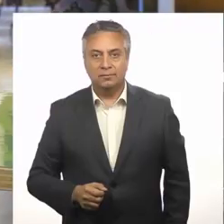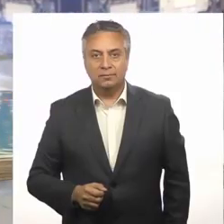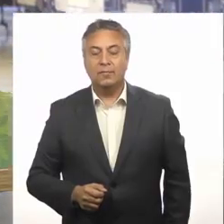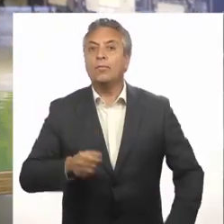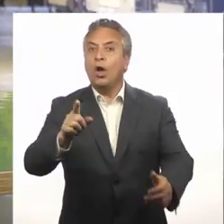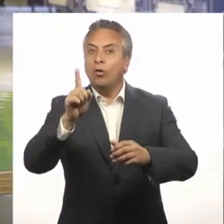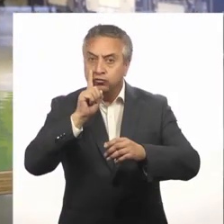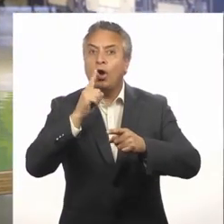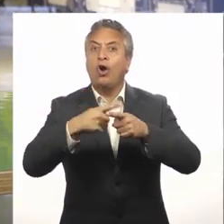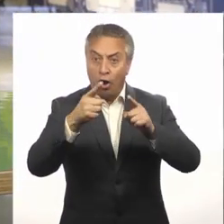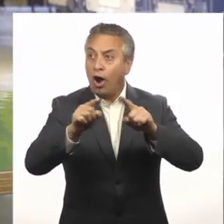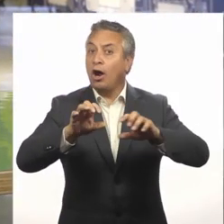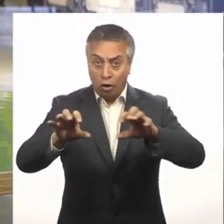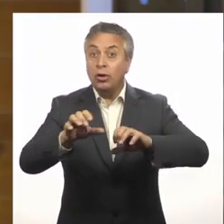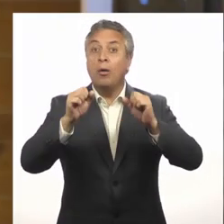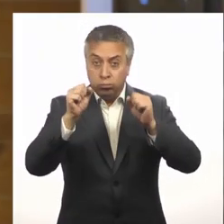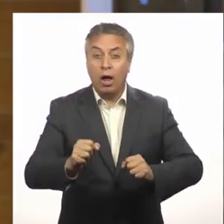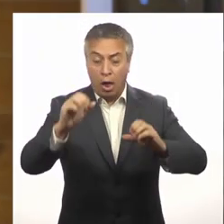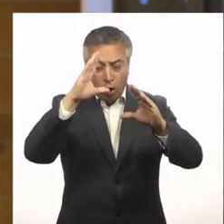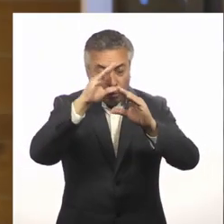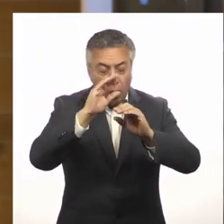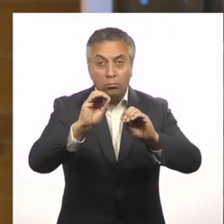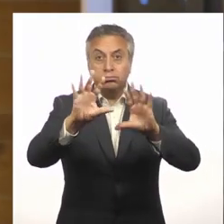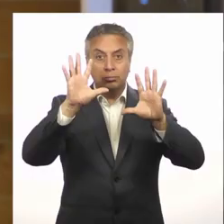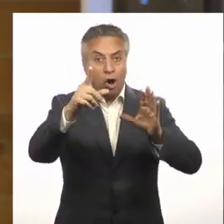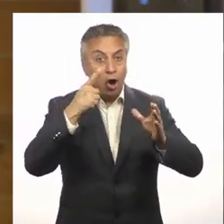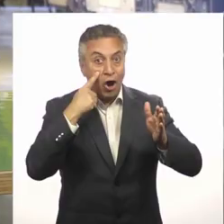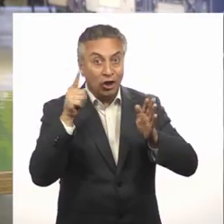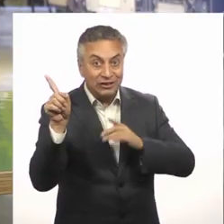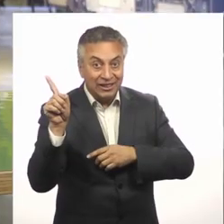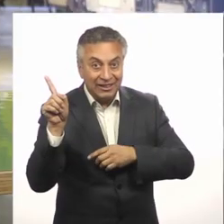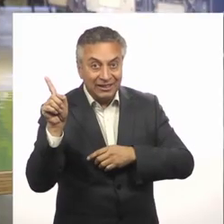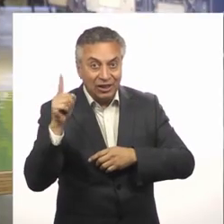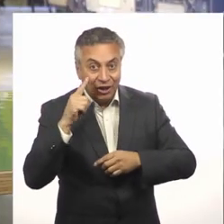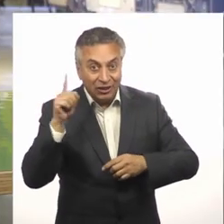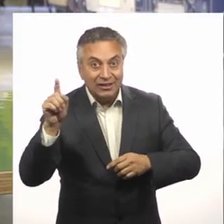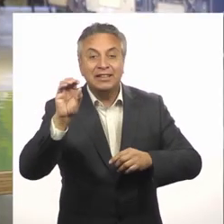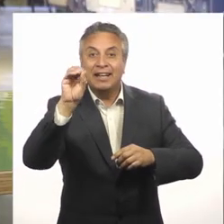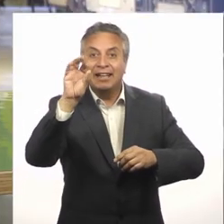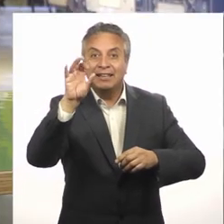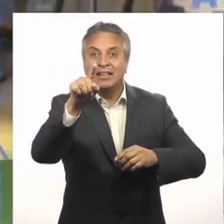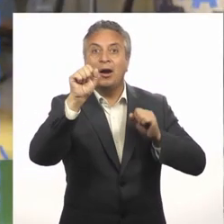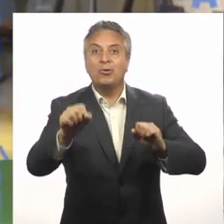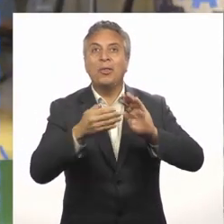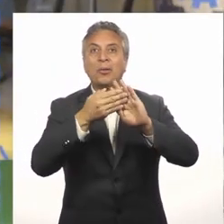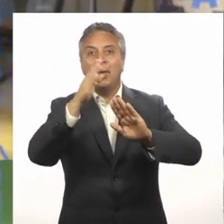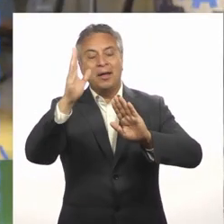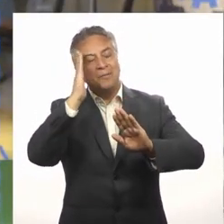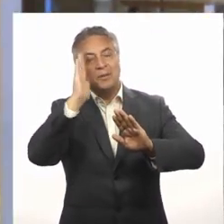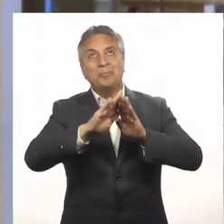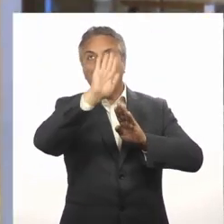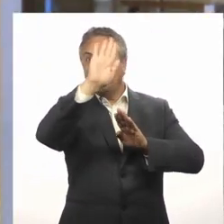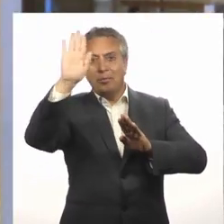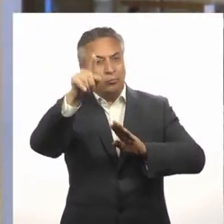Existen otras cosas que también pueden brillar en la oscuridad. ¿Conoces esto? Sí, son las estrellas que tú puedes pegar en tu cuarto. ¿Sabes cómo